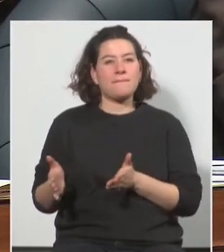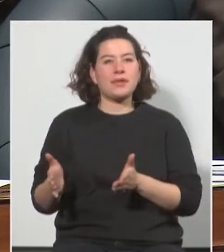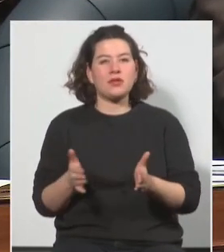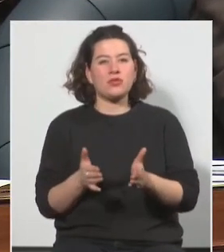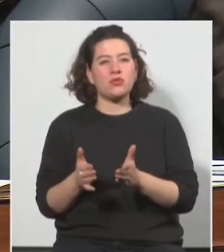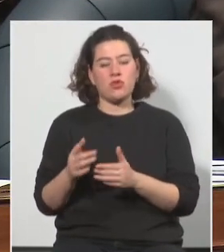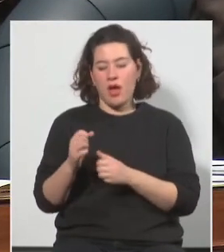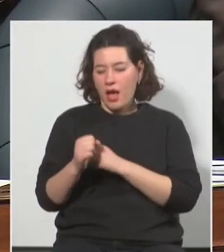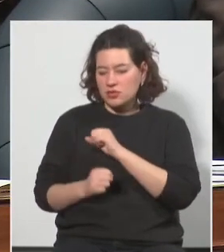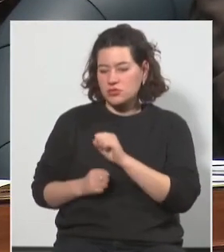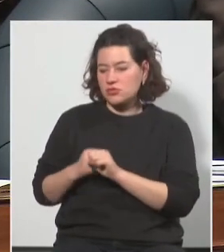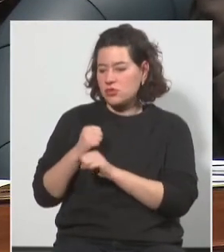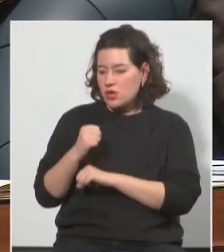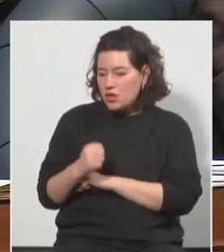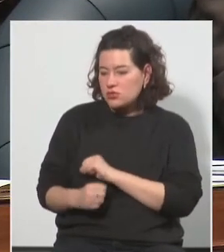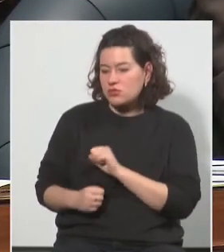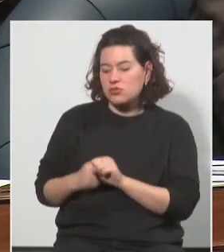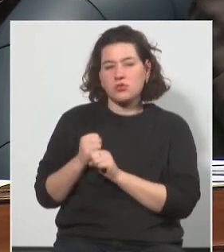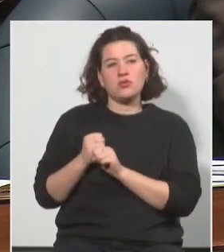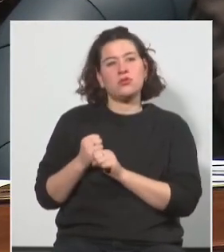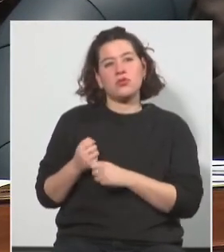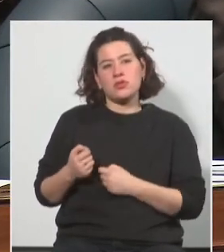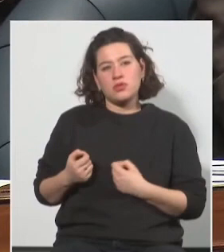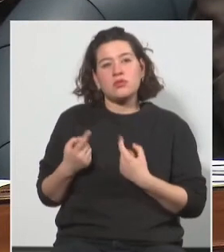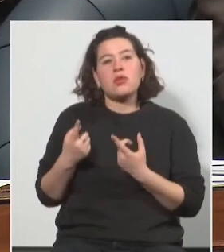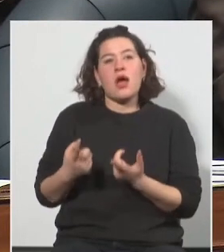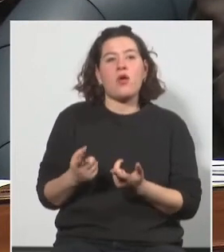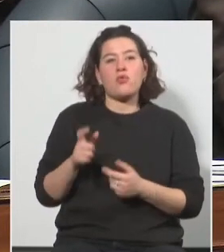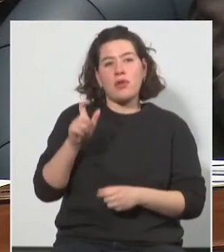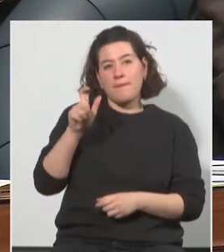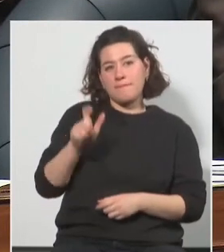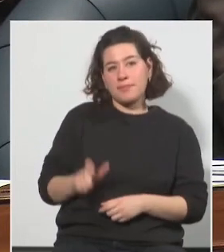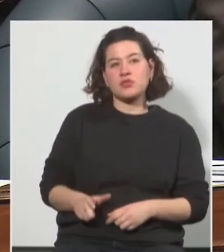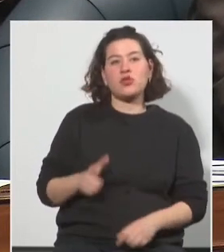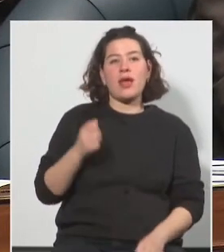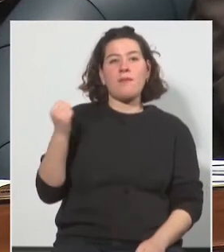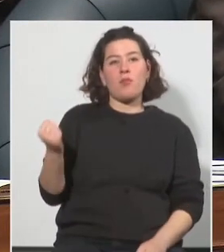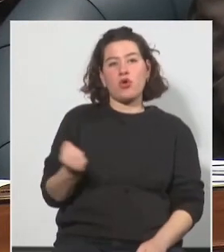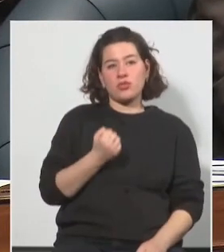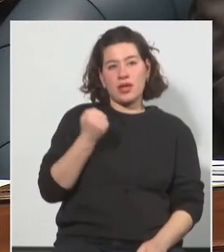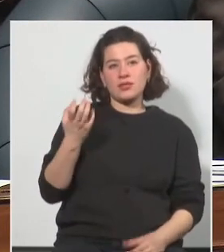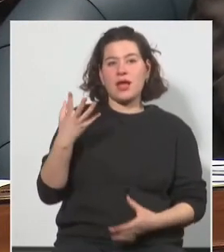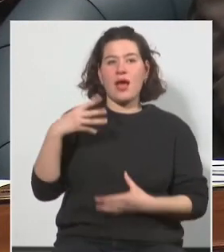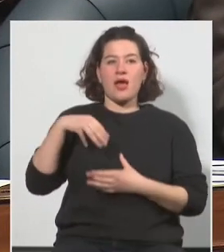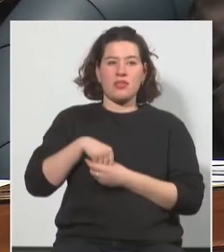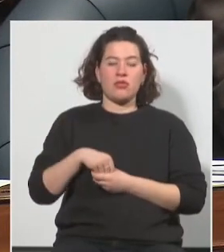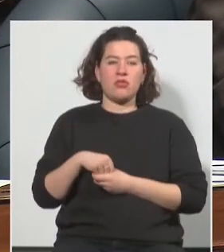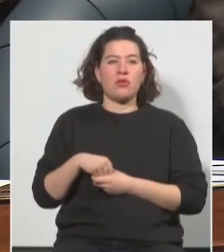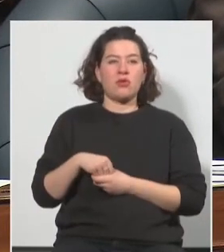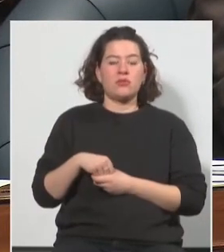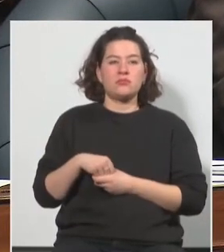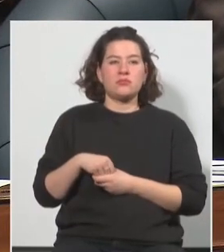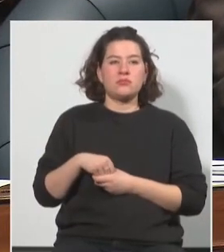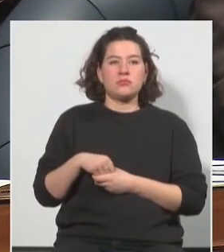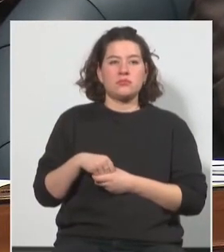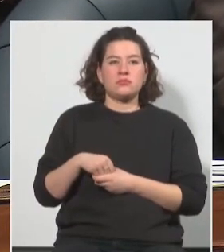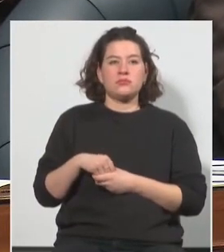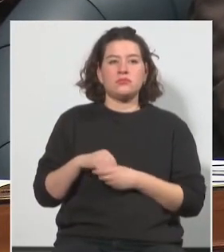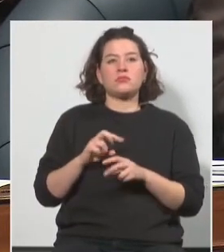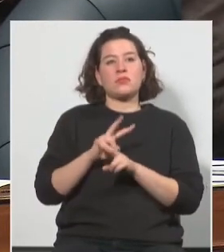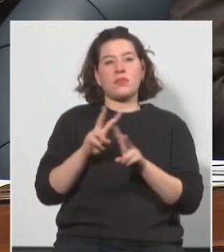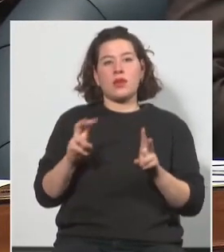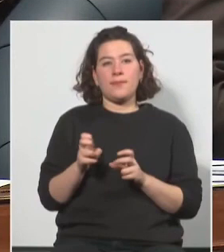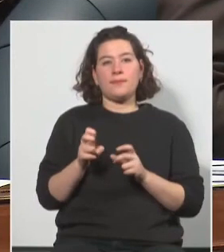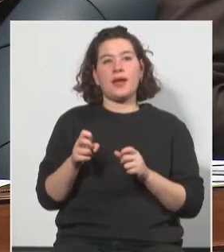en pocos años que lo llevó a ser una persona de relevancia dentro del